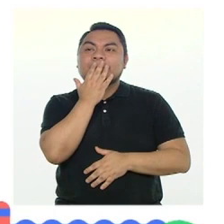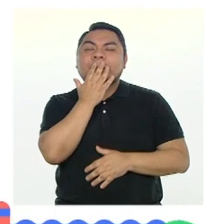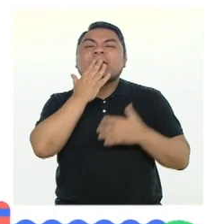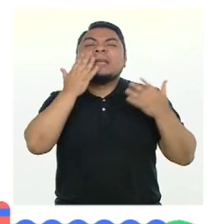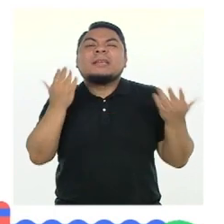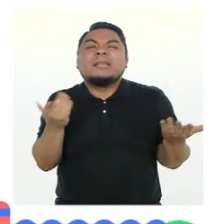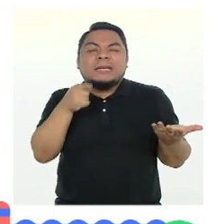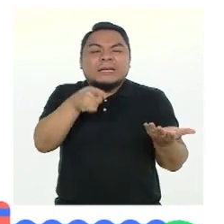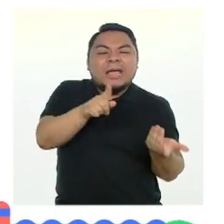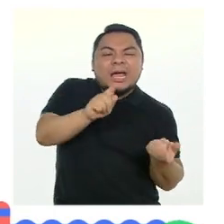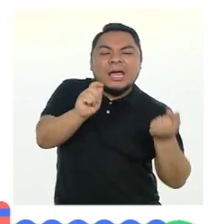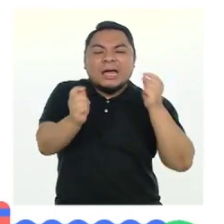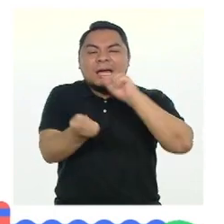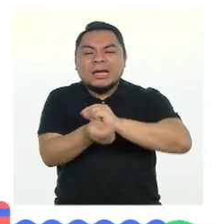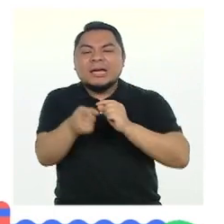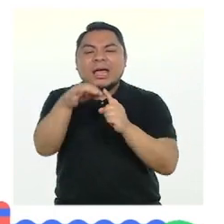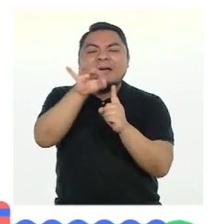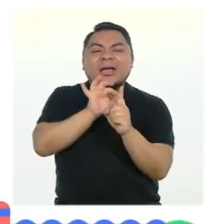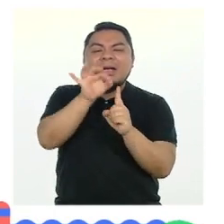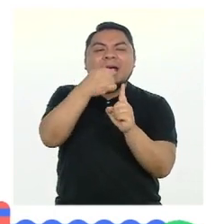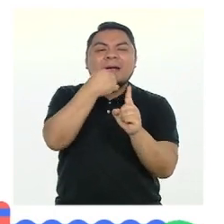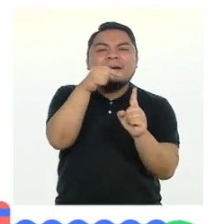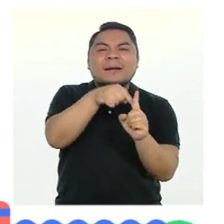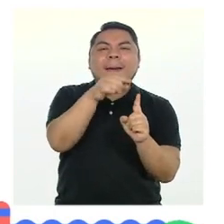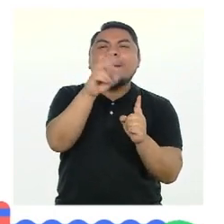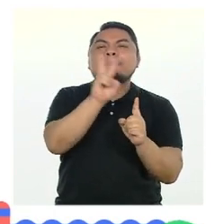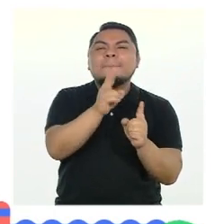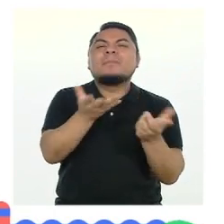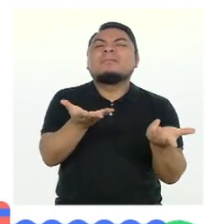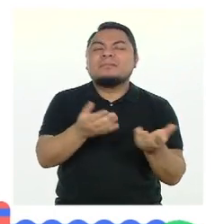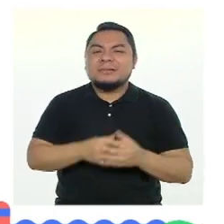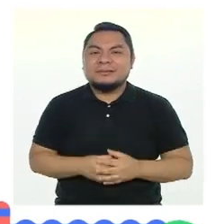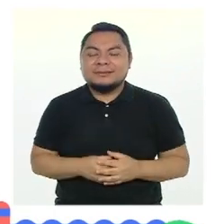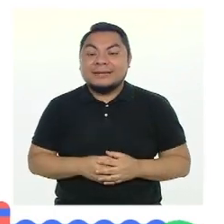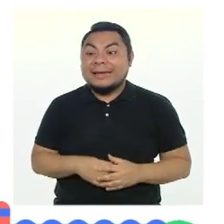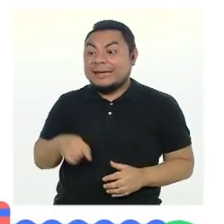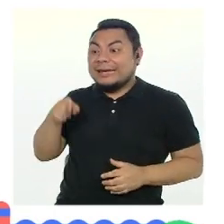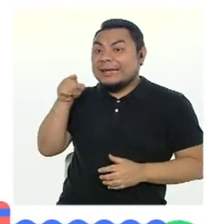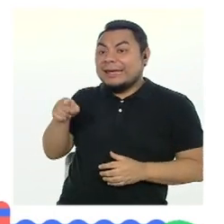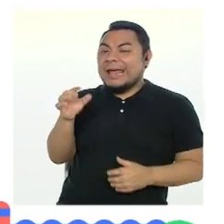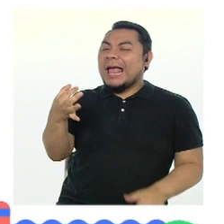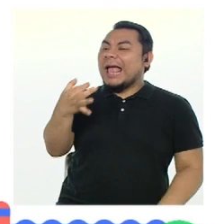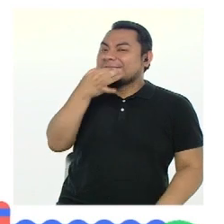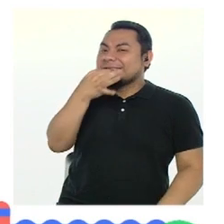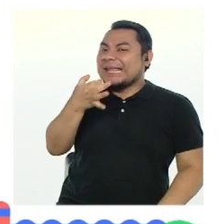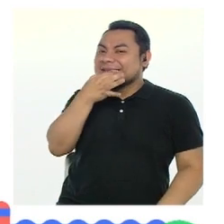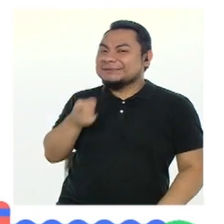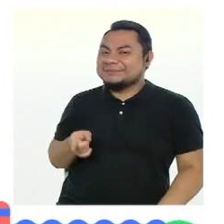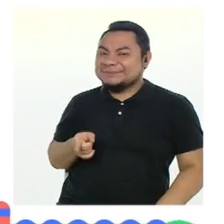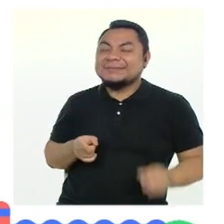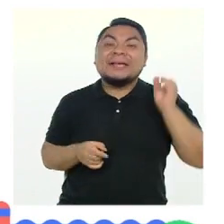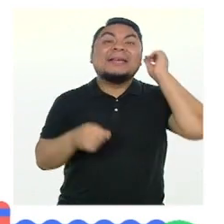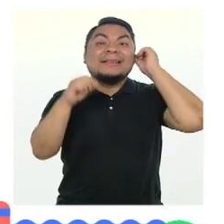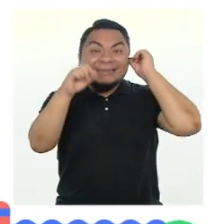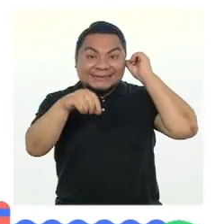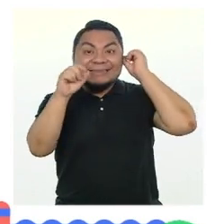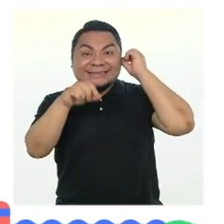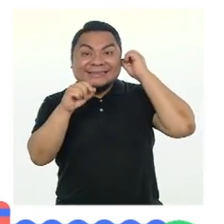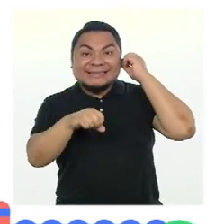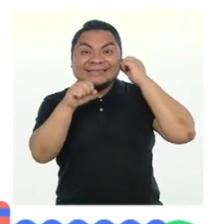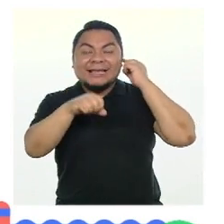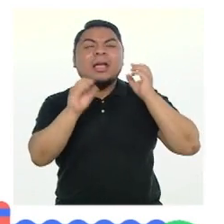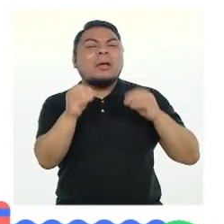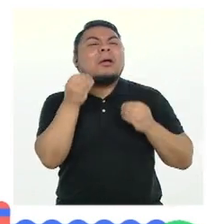¿En qué se ha transformado el plátano verde? En chicles. ¡Sí! ¿Y por